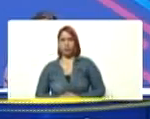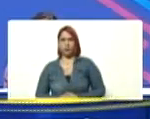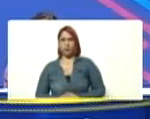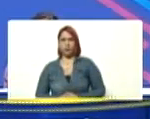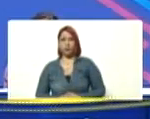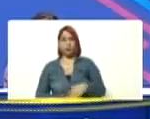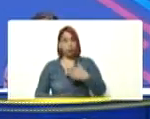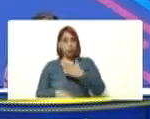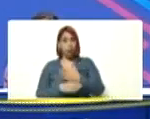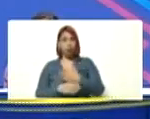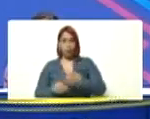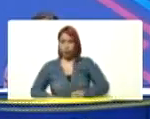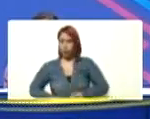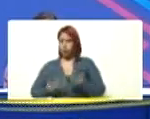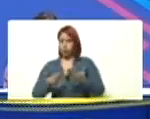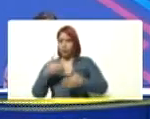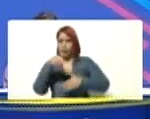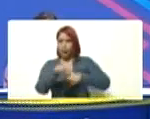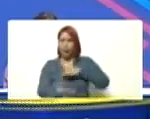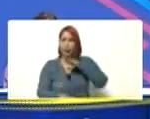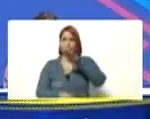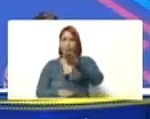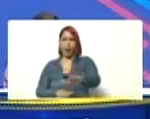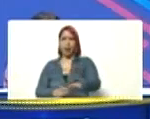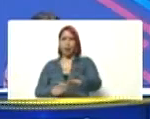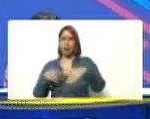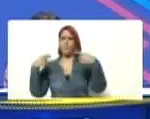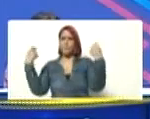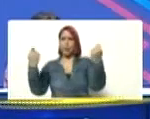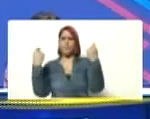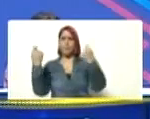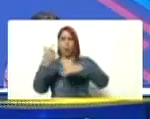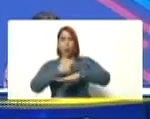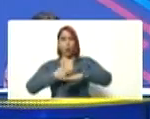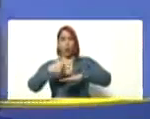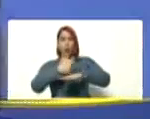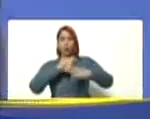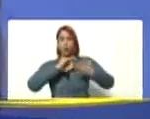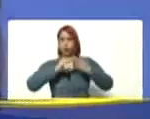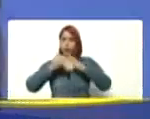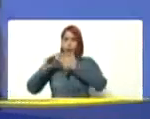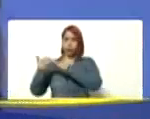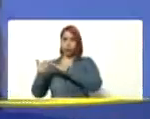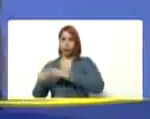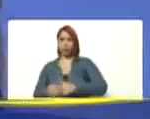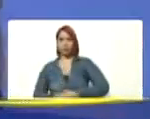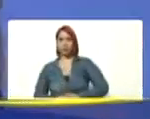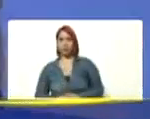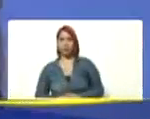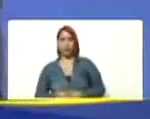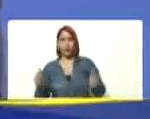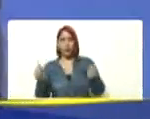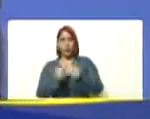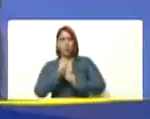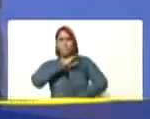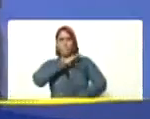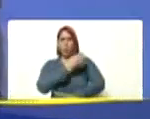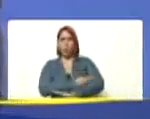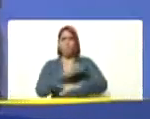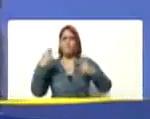Y vamos a llevar adelante la consigna con los gobiernos comunitarios. Con el poder